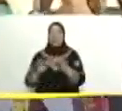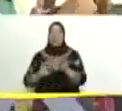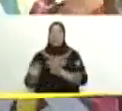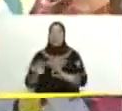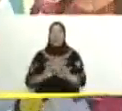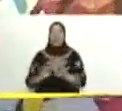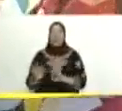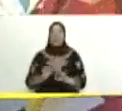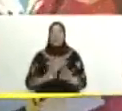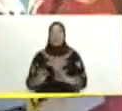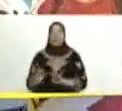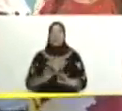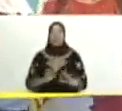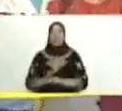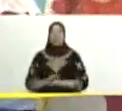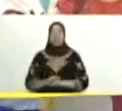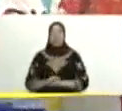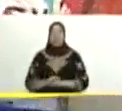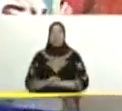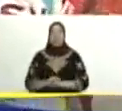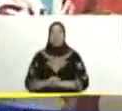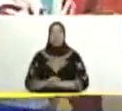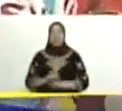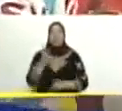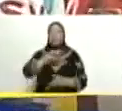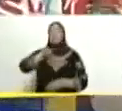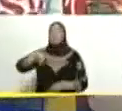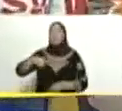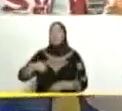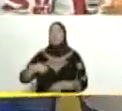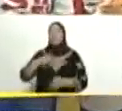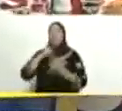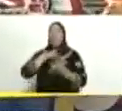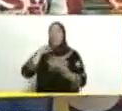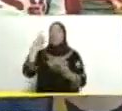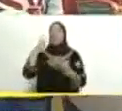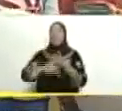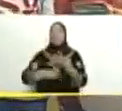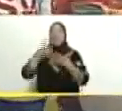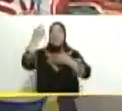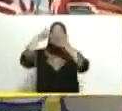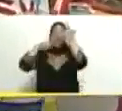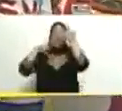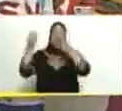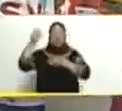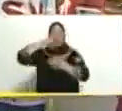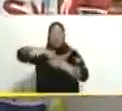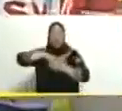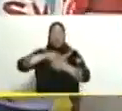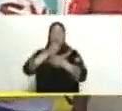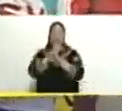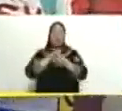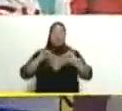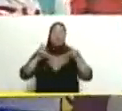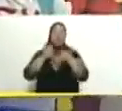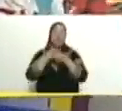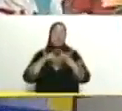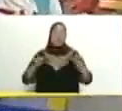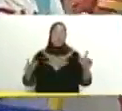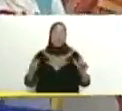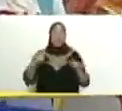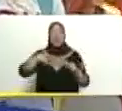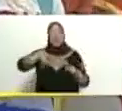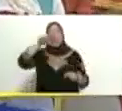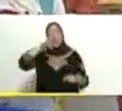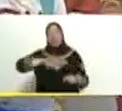los niños y niñas de la Colmenita Bolivariana. Y nosotros somos proyecto del comandante Chávez y pues también ahora de usted, 14. Y estamos de